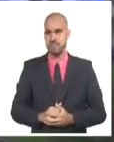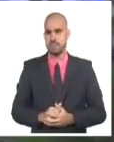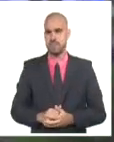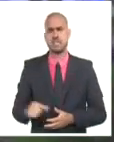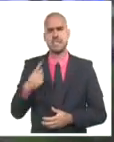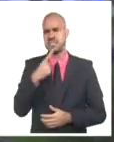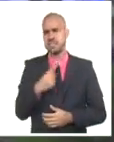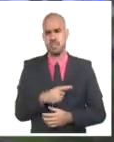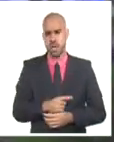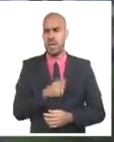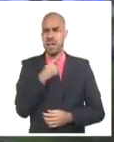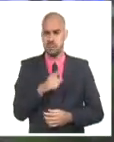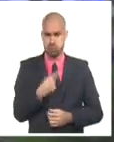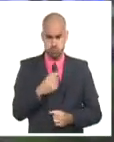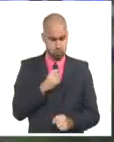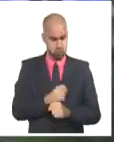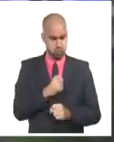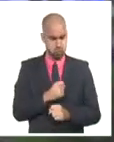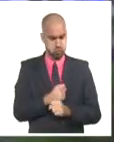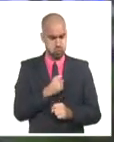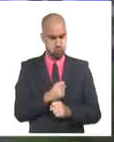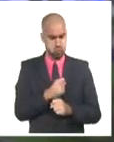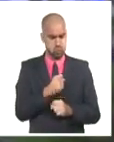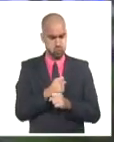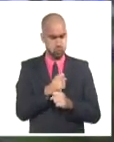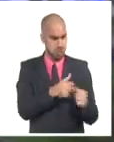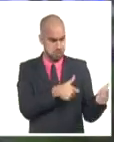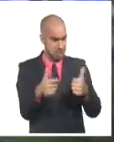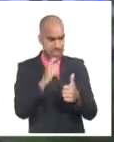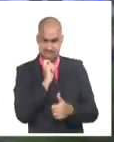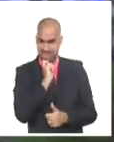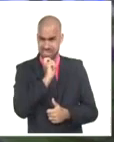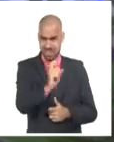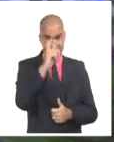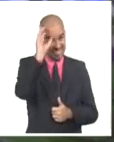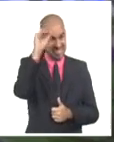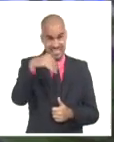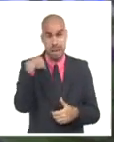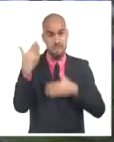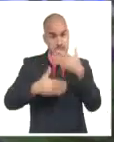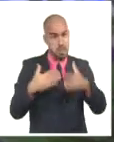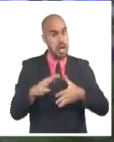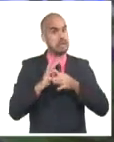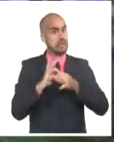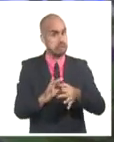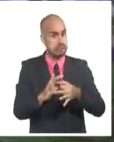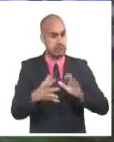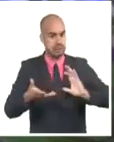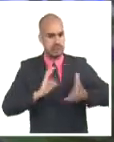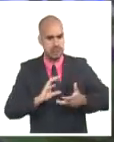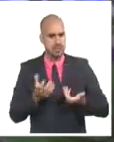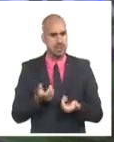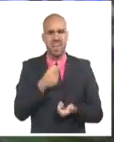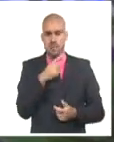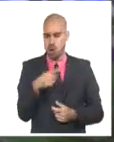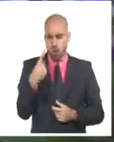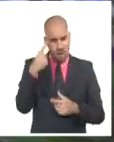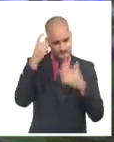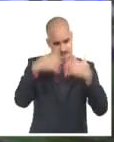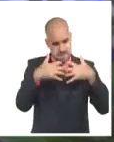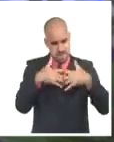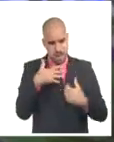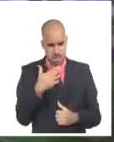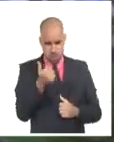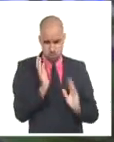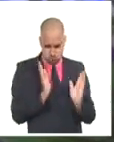en estos momentos actuales, que han sido ya largos, este tiempo en que la situación cada vez se hace más compleja, si no buscamos la mayor eficiencia,